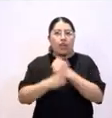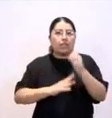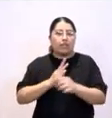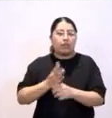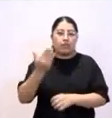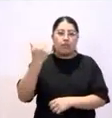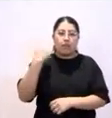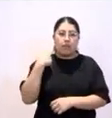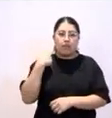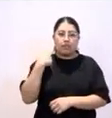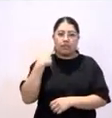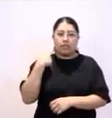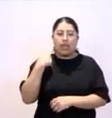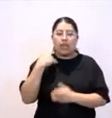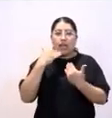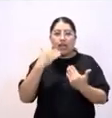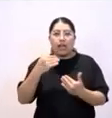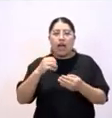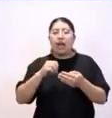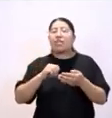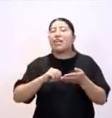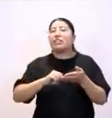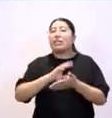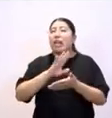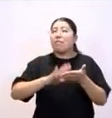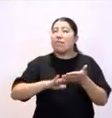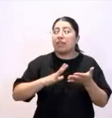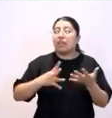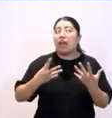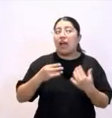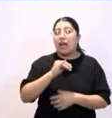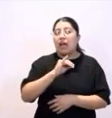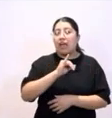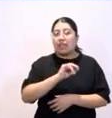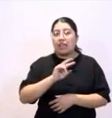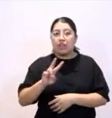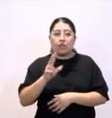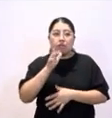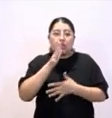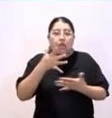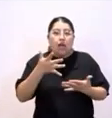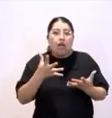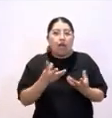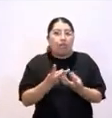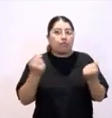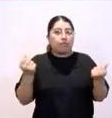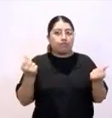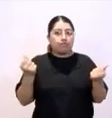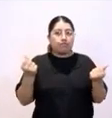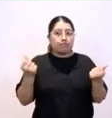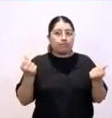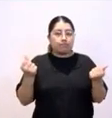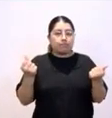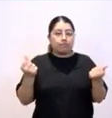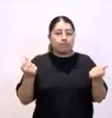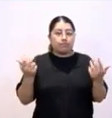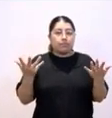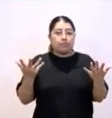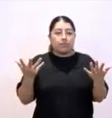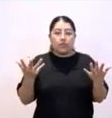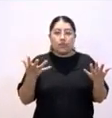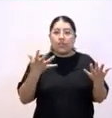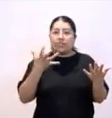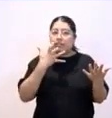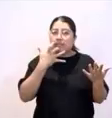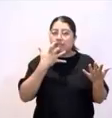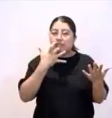gracias a precisamente una enmienda de Izquierda Unida en esta ocasión, y que parece ser que ahora ha desaparecido de este aspecto. Si realmente